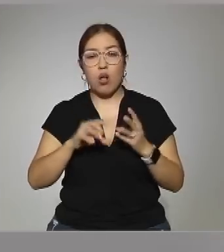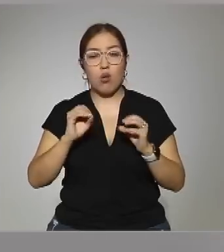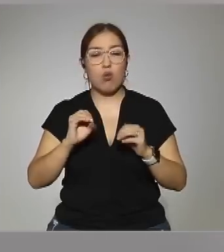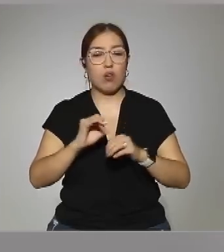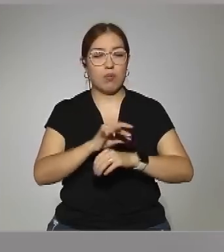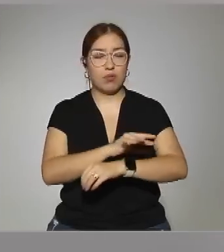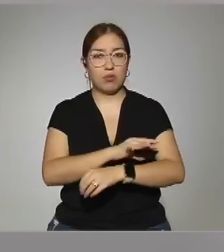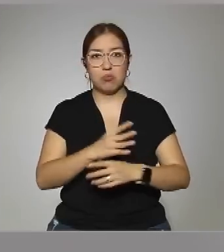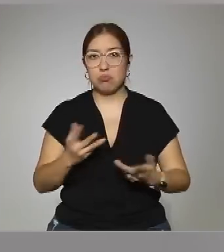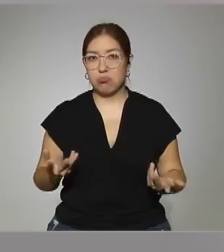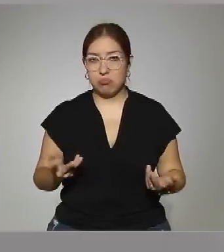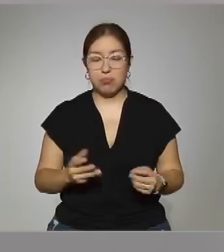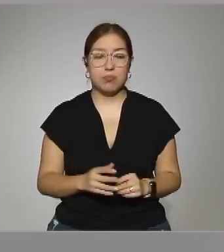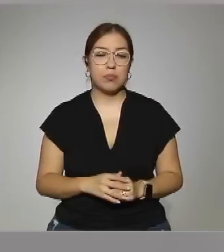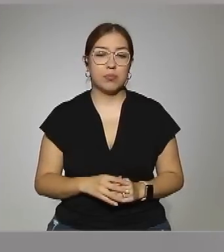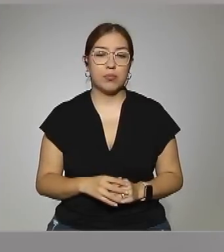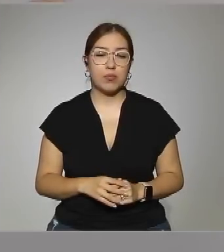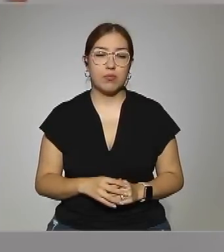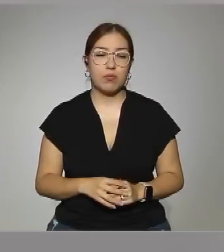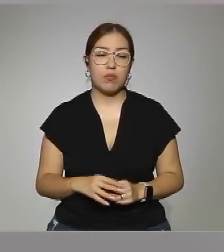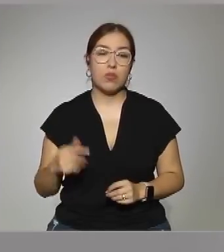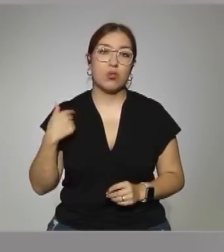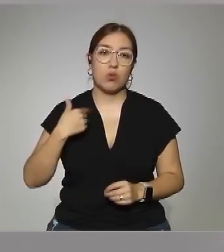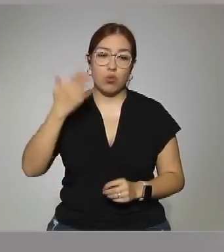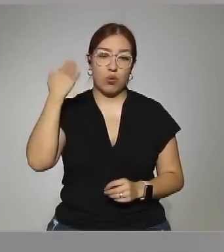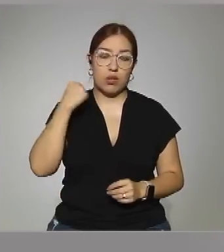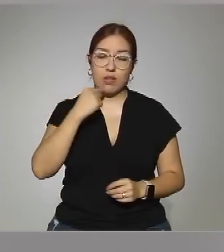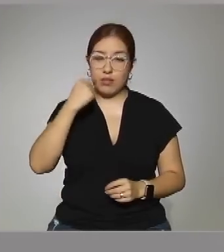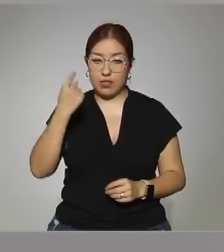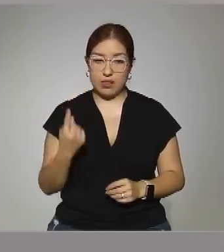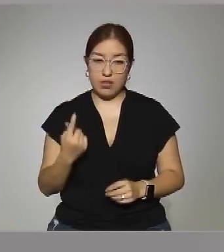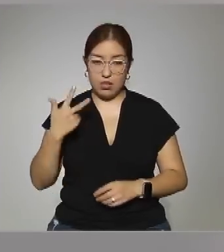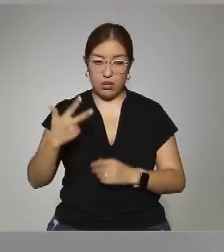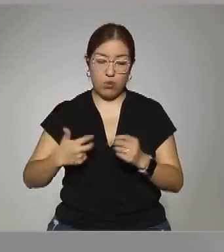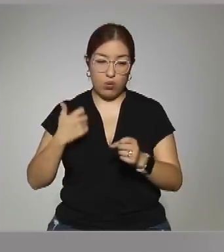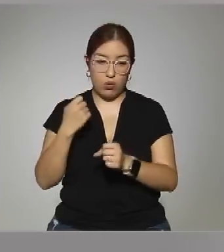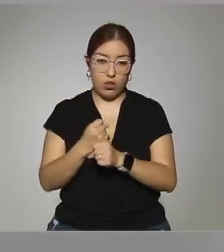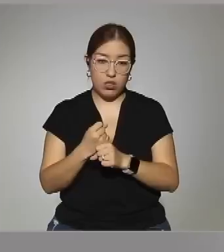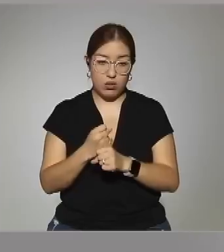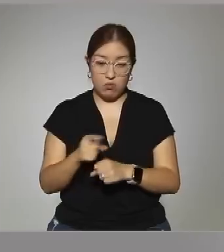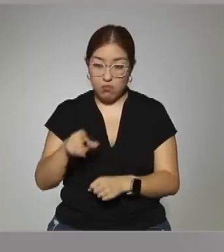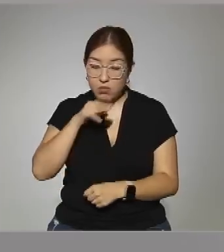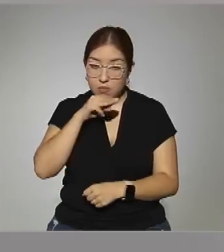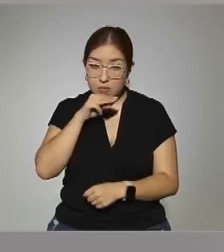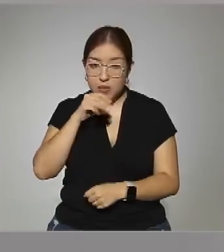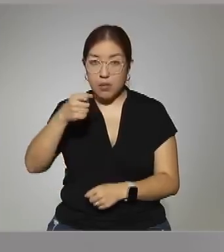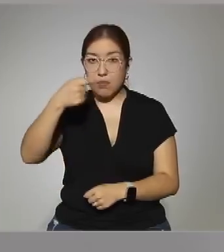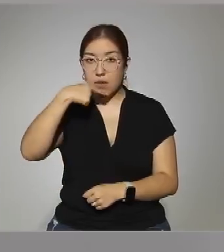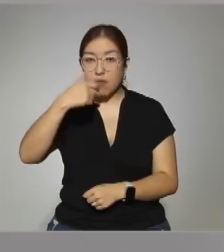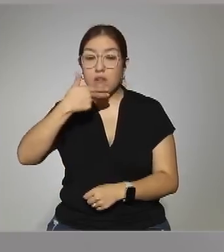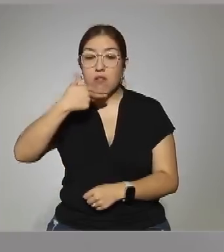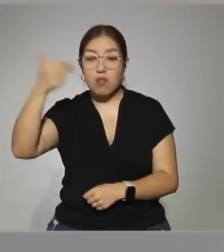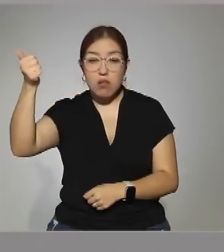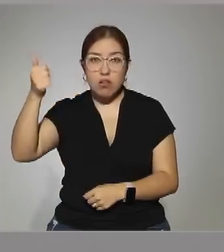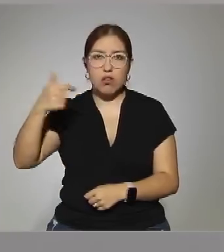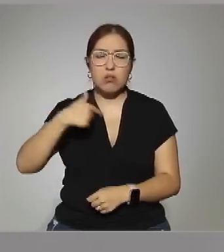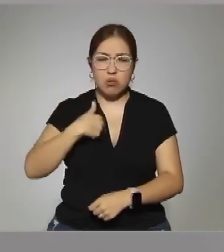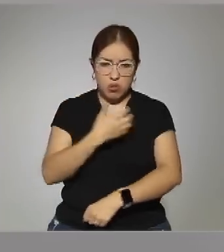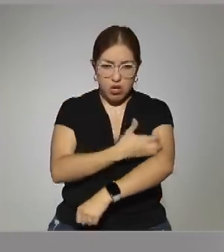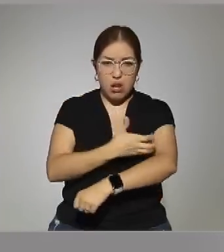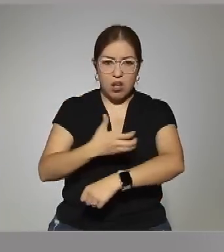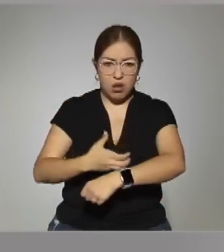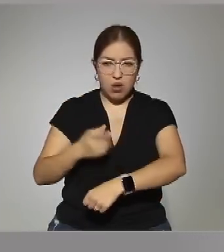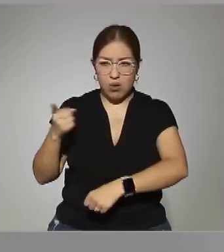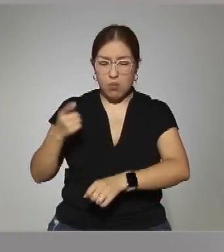ejecución, ¿no? Yo, teniendo 8 años, mi madre intenta suicidarse y yo la acompañaba y quería aventarse al metro y quería jalarme